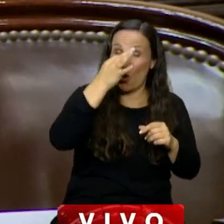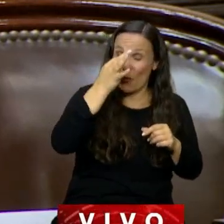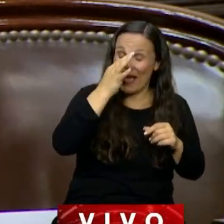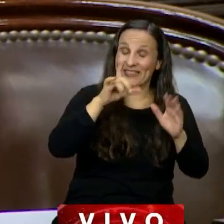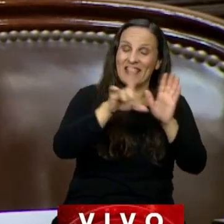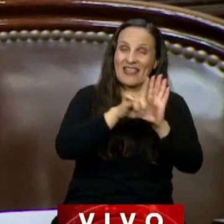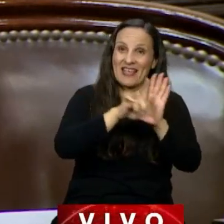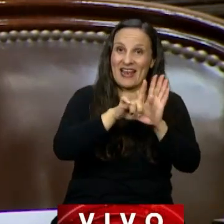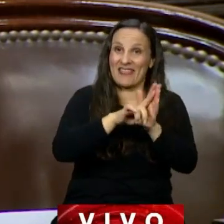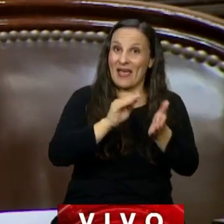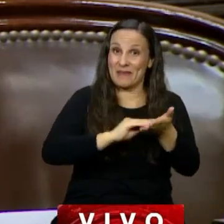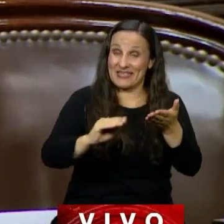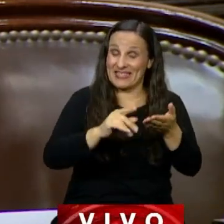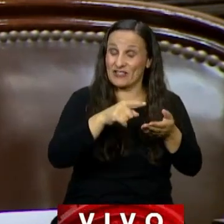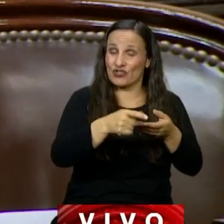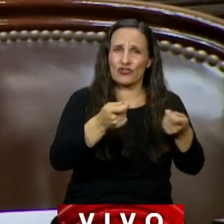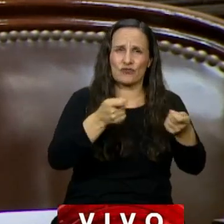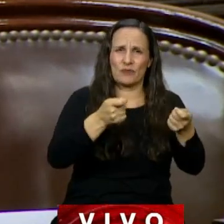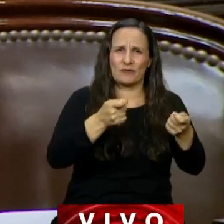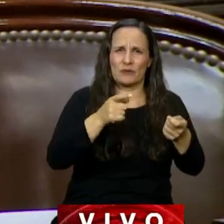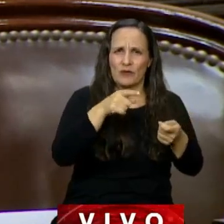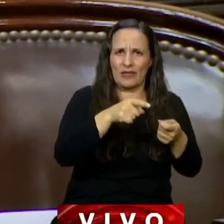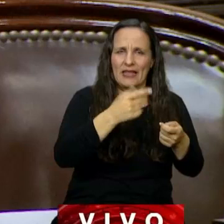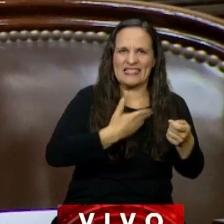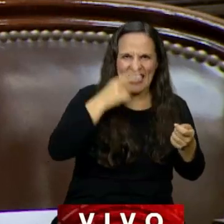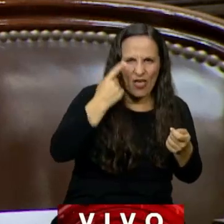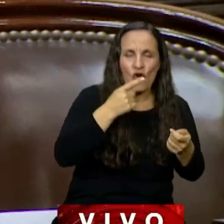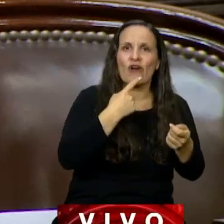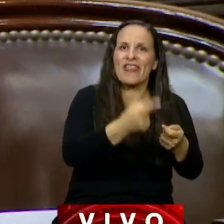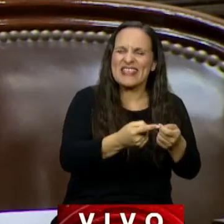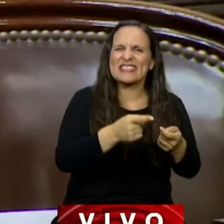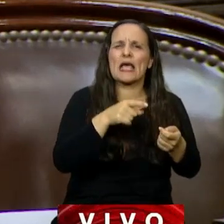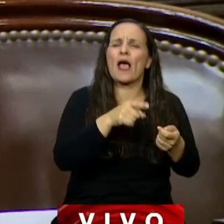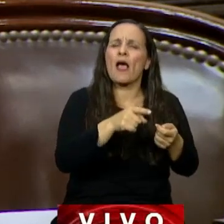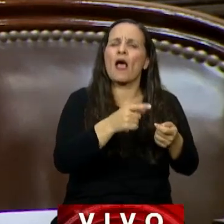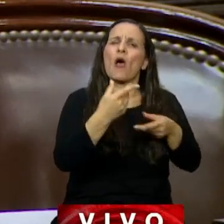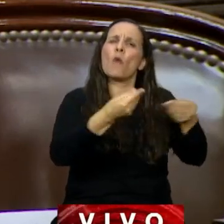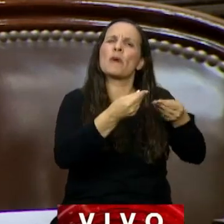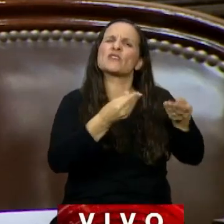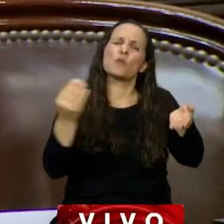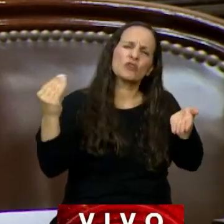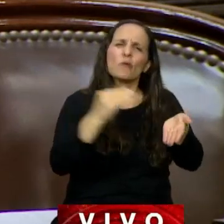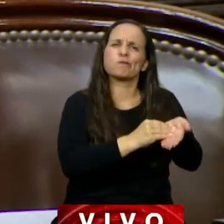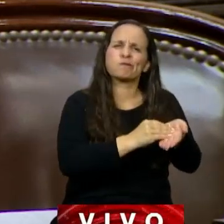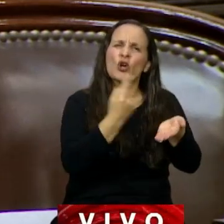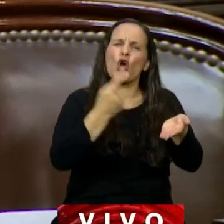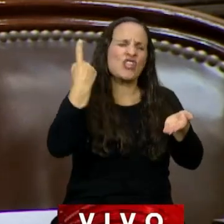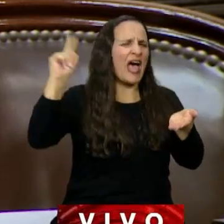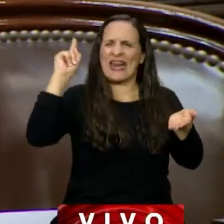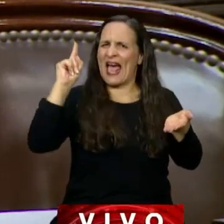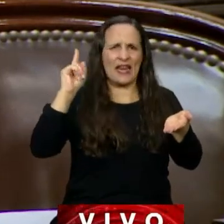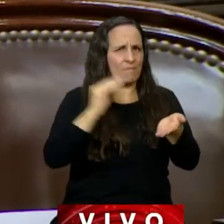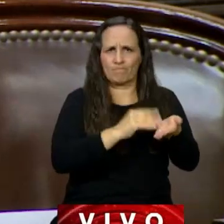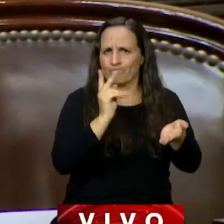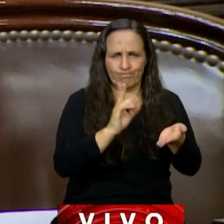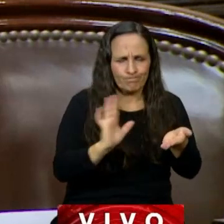la Ley de Administración Financiera del Estado, que establece que no se pueden introducir en el presupuesto cuestiones extrañas, crear